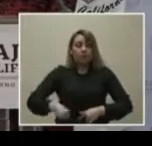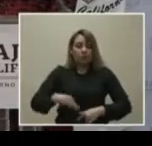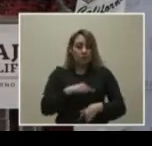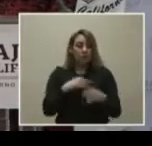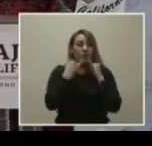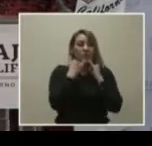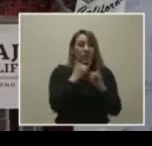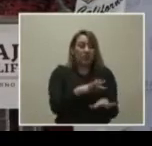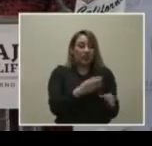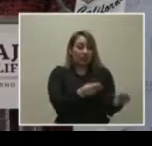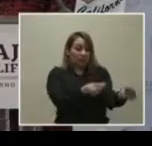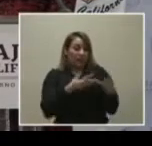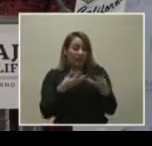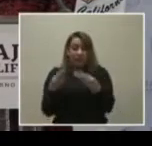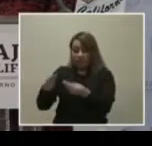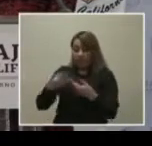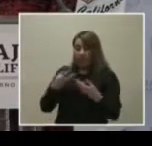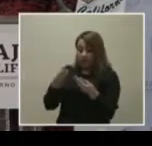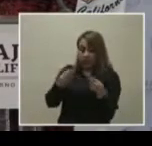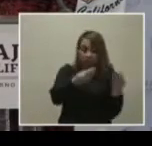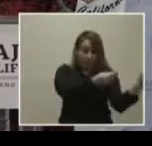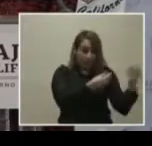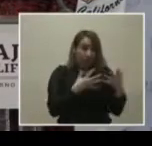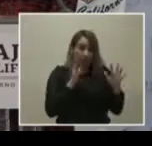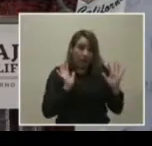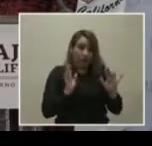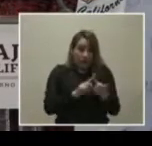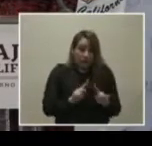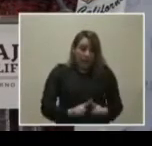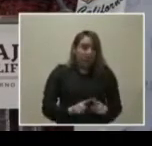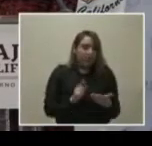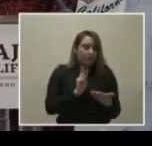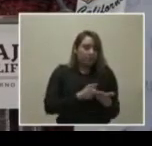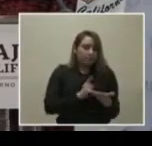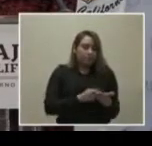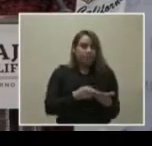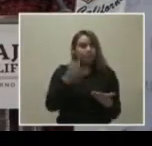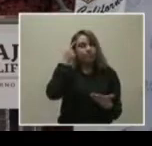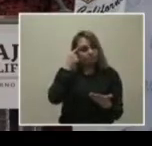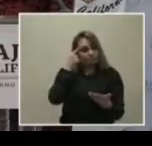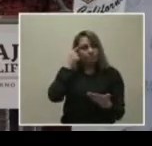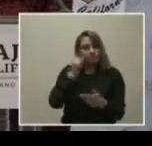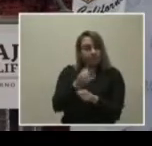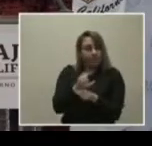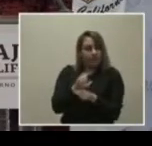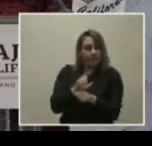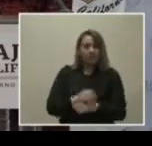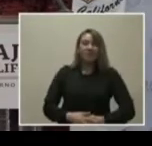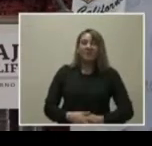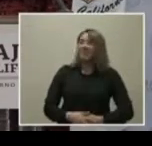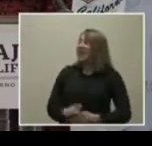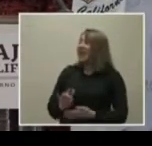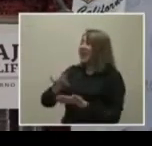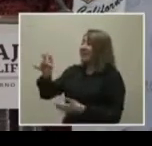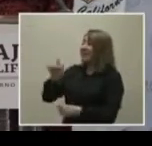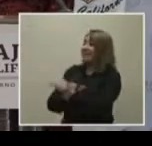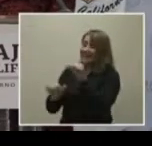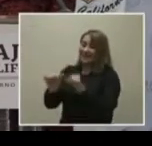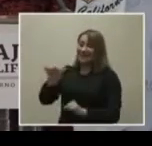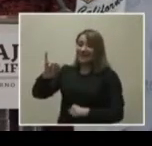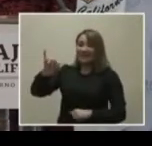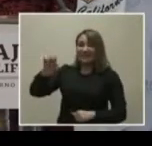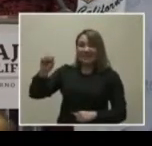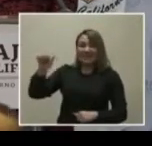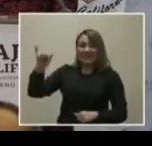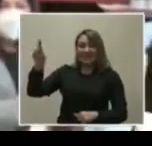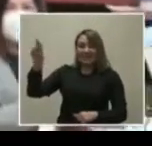información que se nos provea desde cualquier fuente. Muchas gracias. Continuamos con Isaí Lara de Punto Norte.